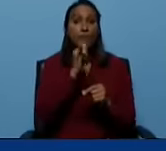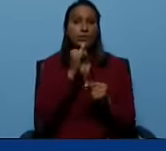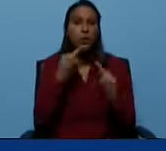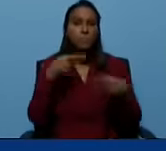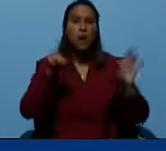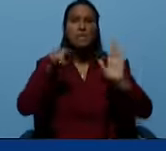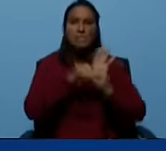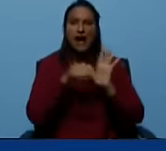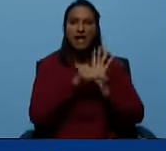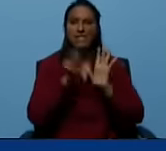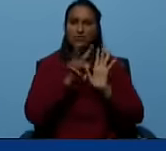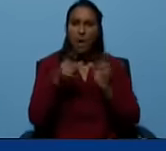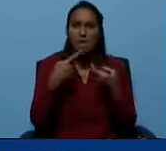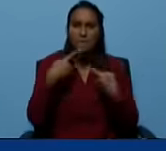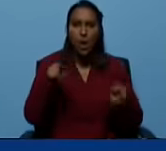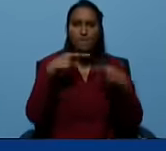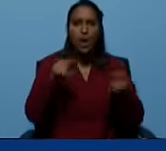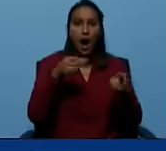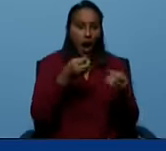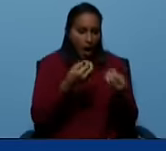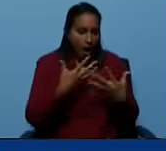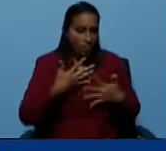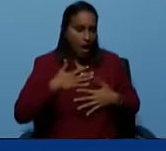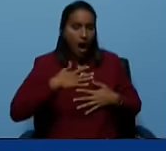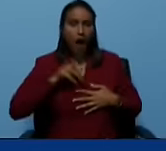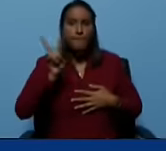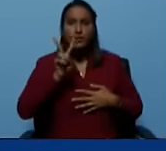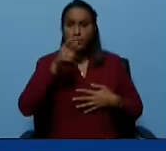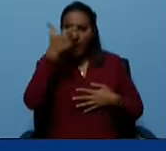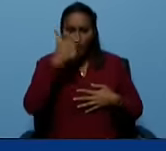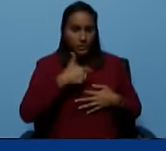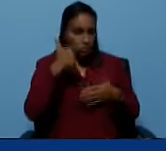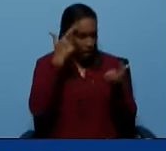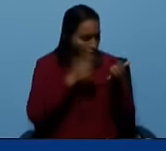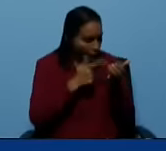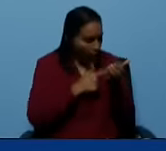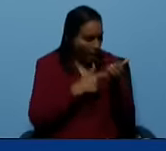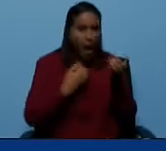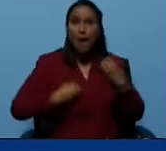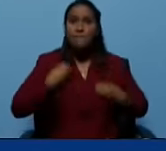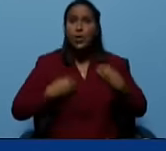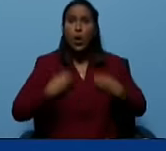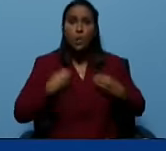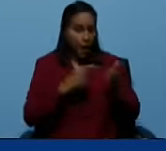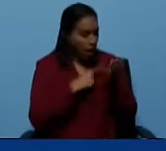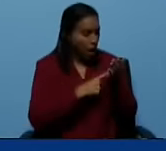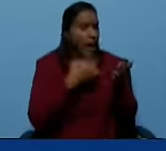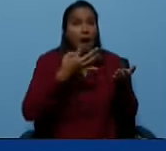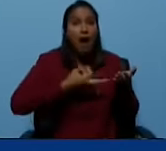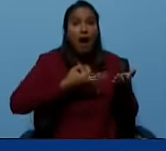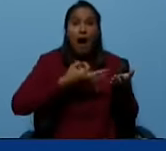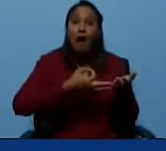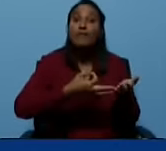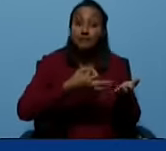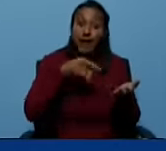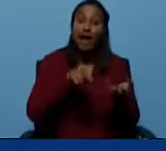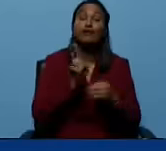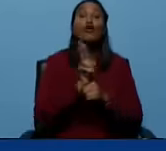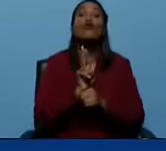los venezolanos y venezolanas, de un sector de la población. Para eso lo utilizaron. Y Estados